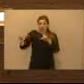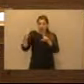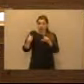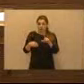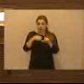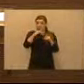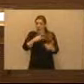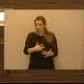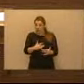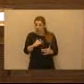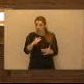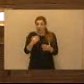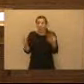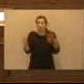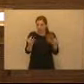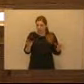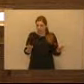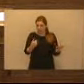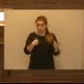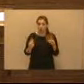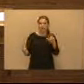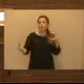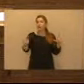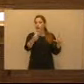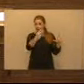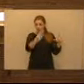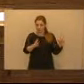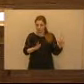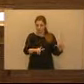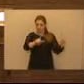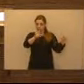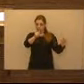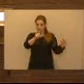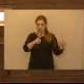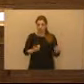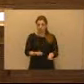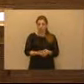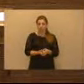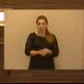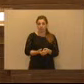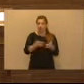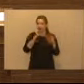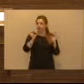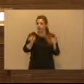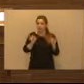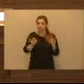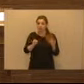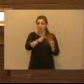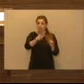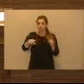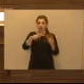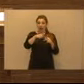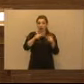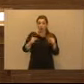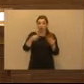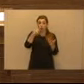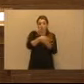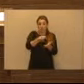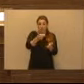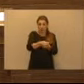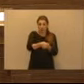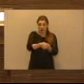güey, pues voy a enseñáislo. Ni más ni menos están pagando los asturianos de su